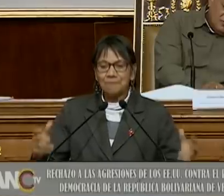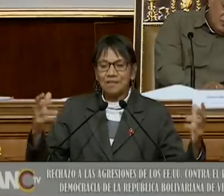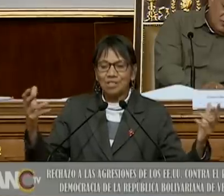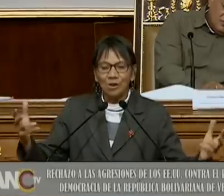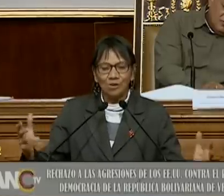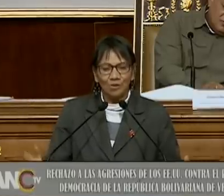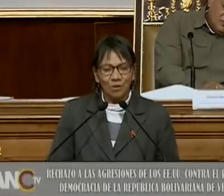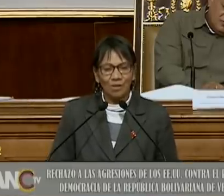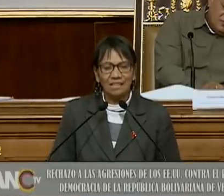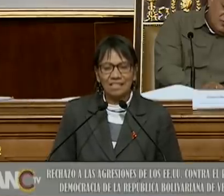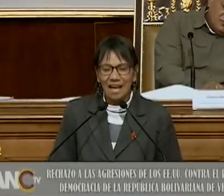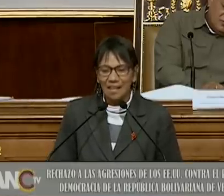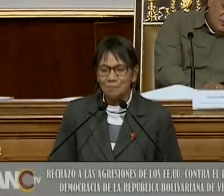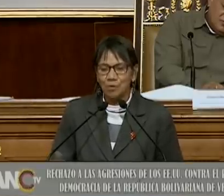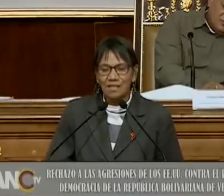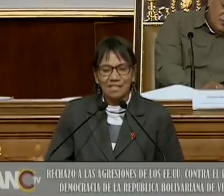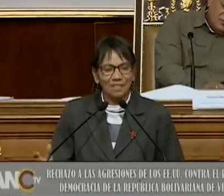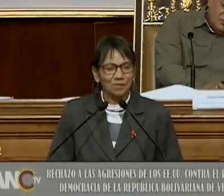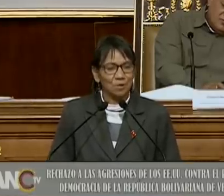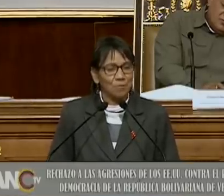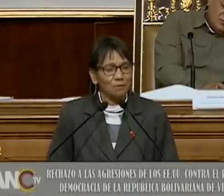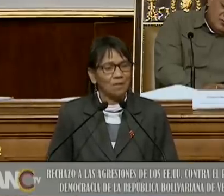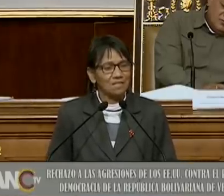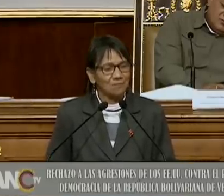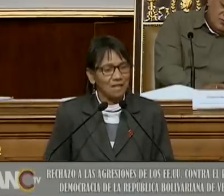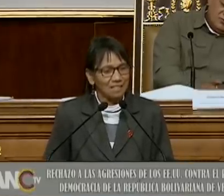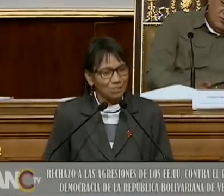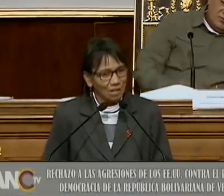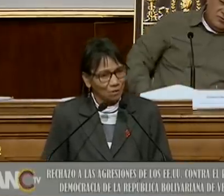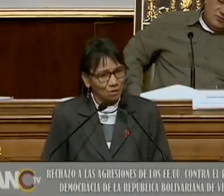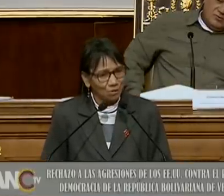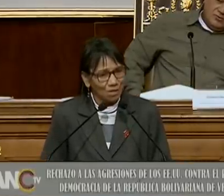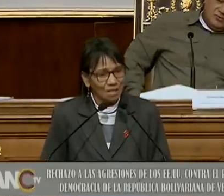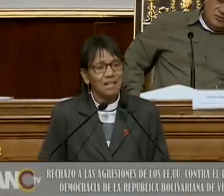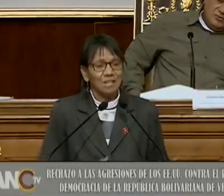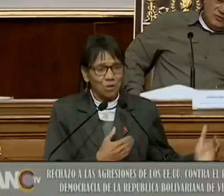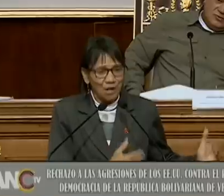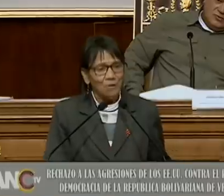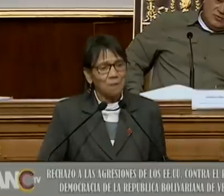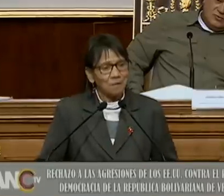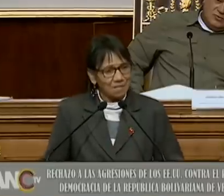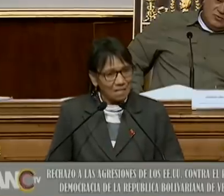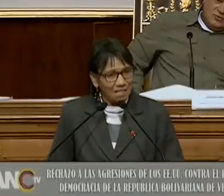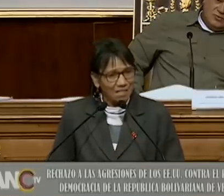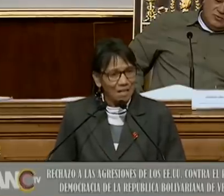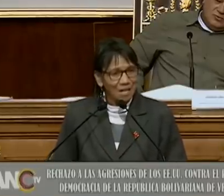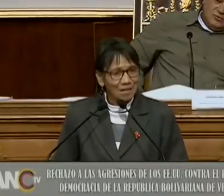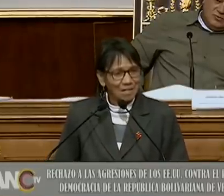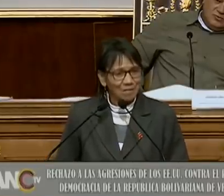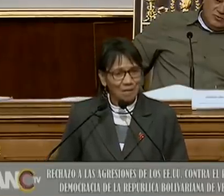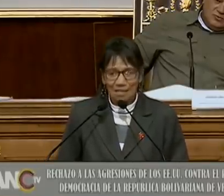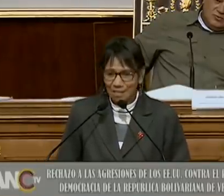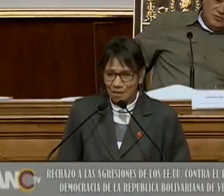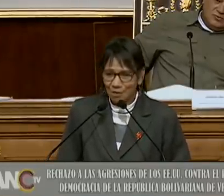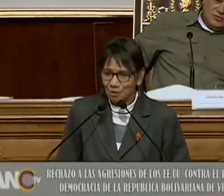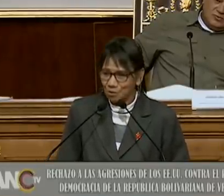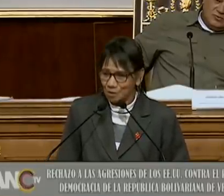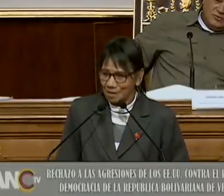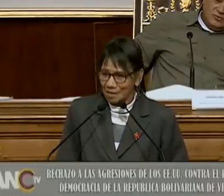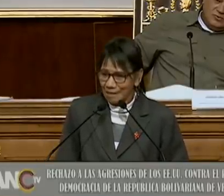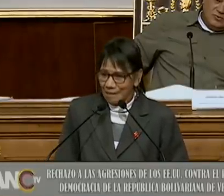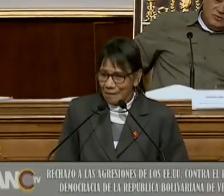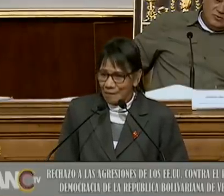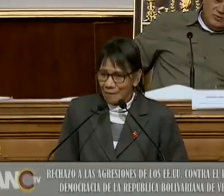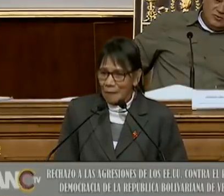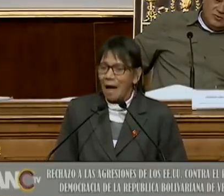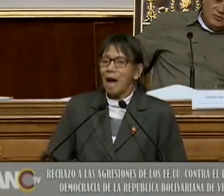es la expresión organizada y política de nuestro pueblo, la Asamblea Nacional Constituyente. Y Diosdado es el presidente de la Asamblea Nacional